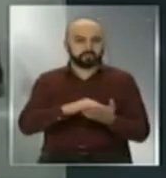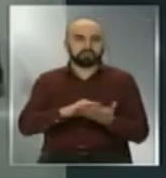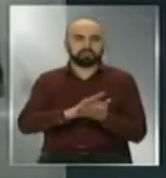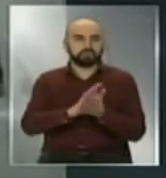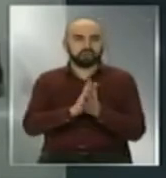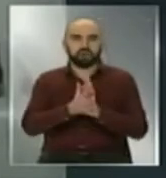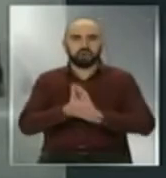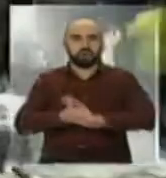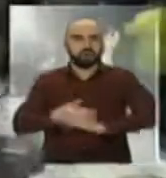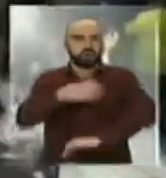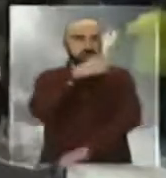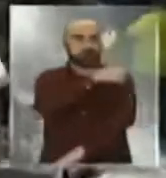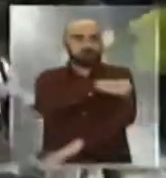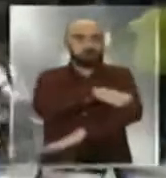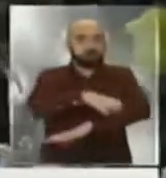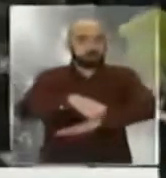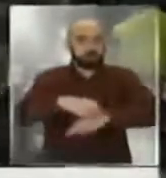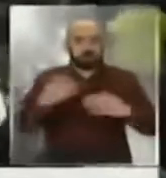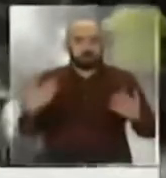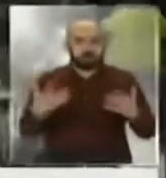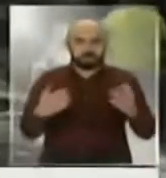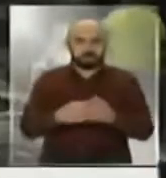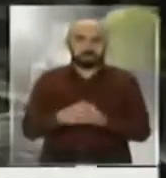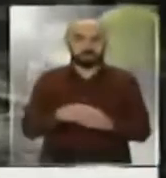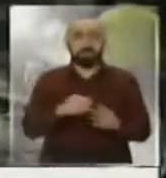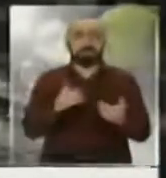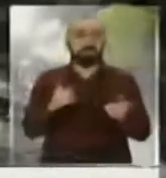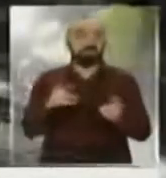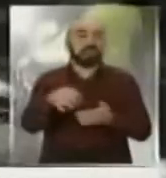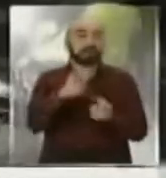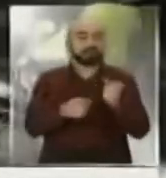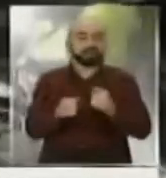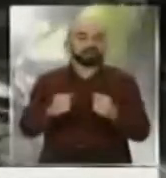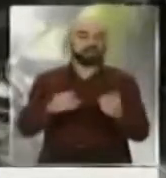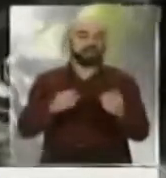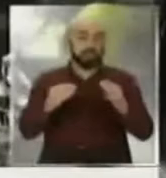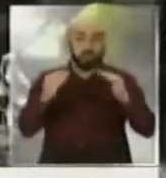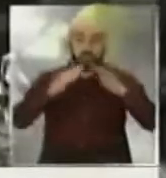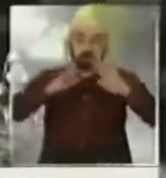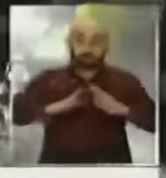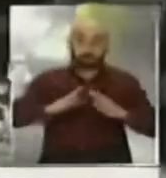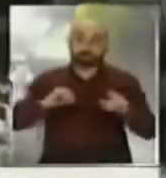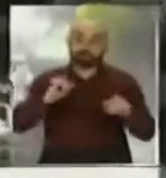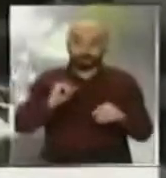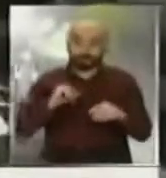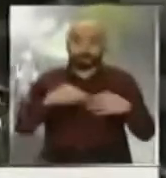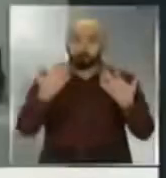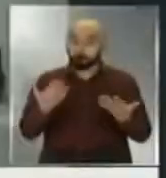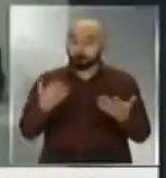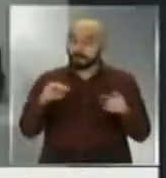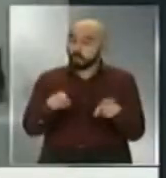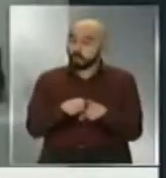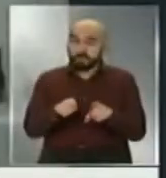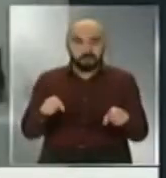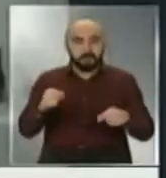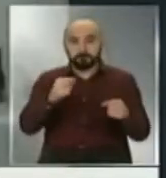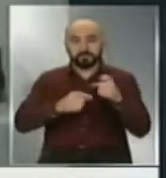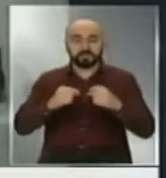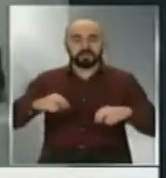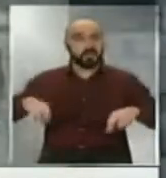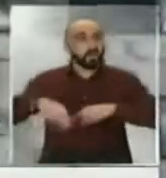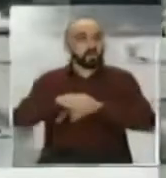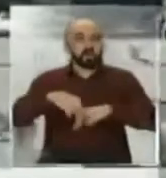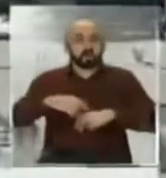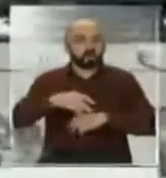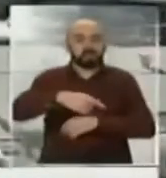del país. Y es que la población venía desconfinándose. A pesar de seguir en cuarentena, la movilidad venía creciendo sostenidamente